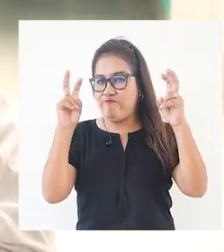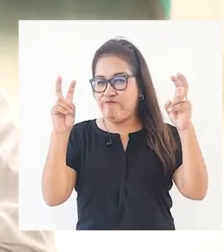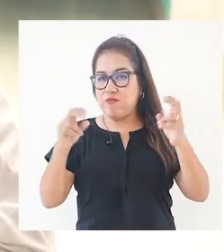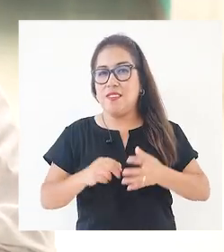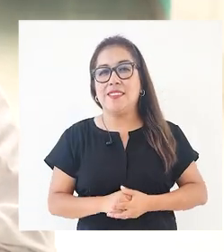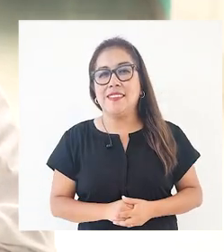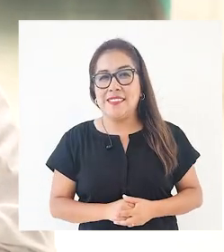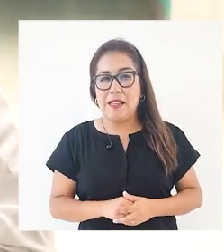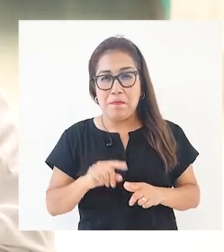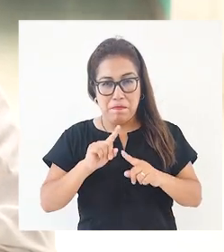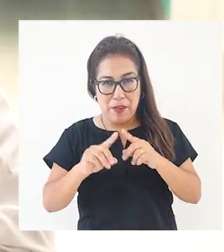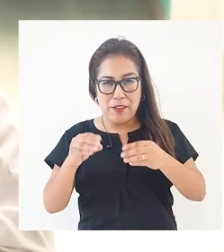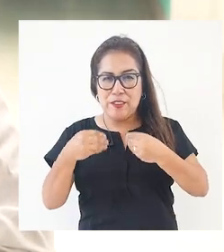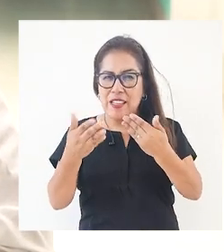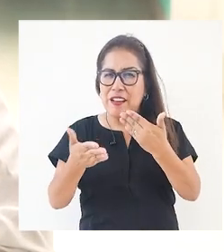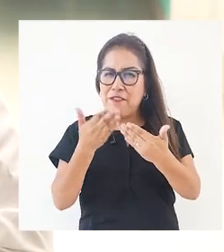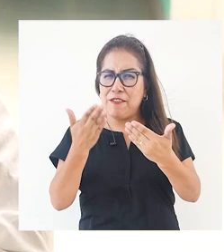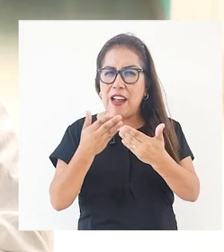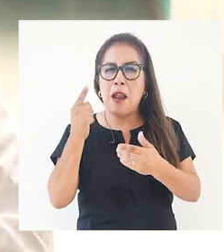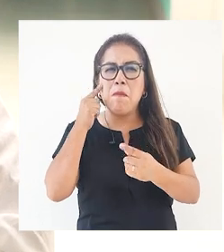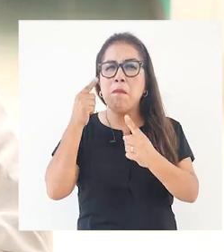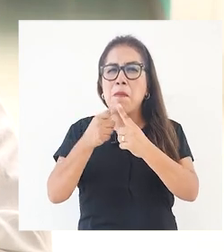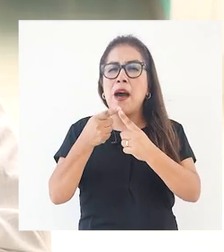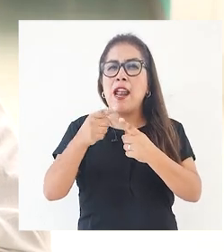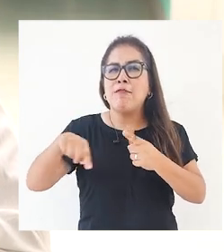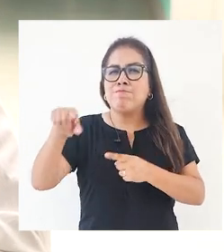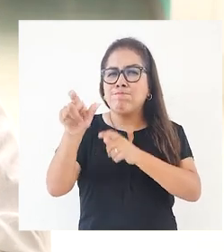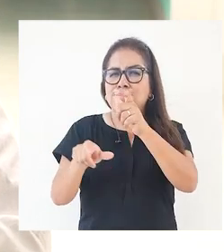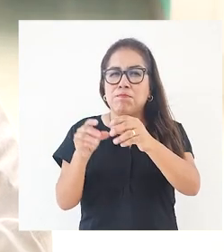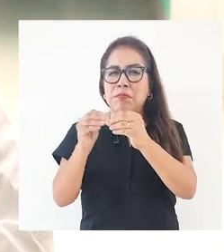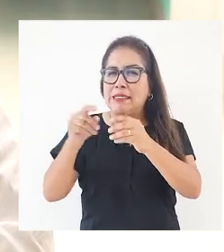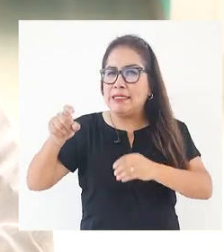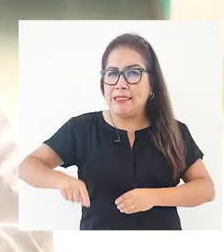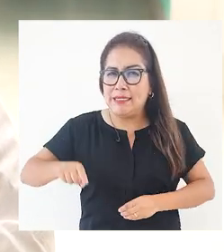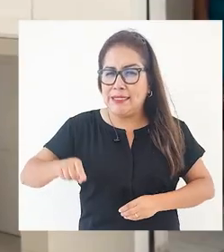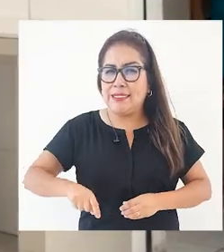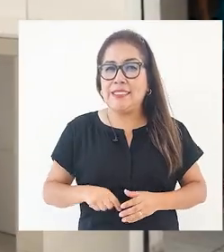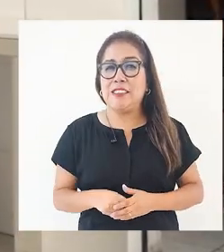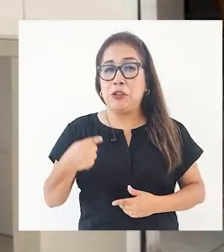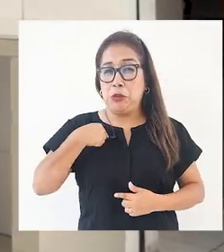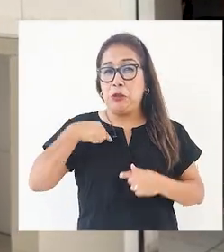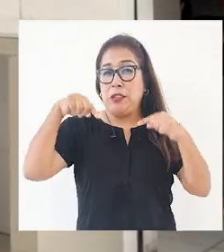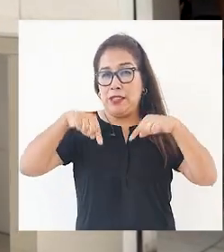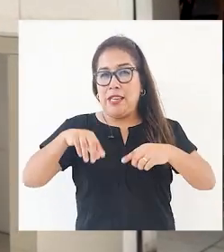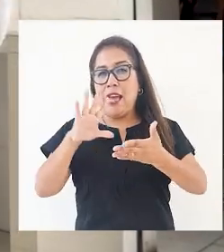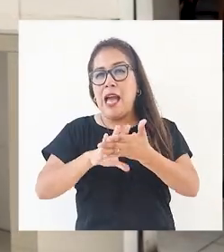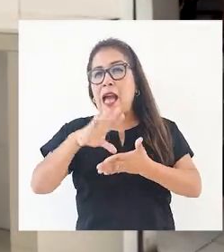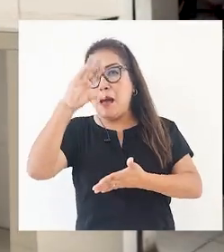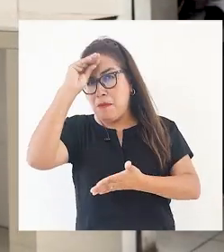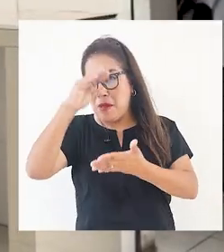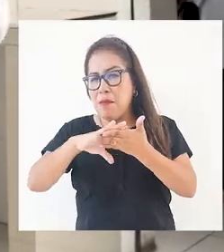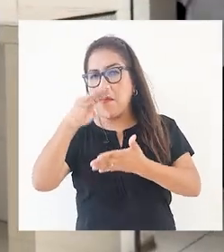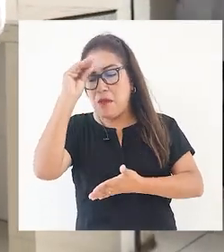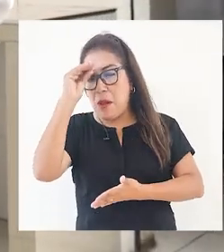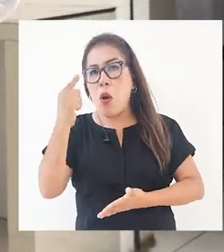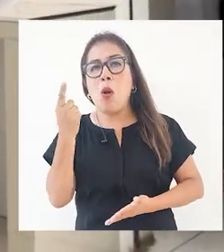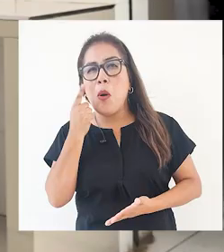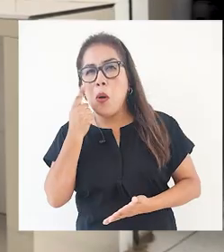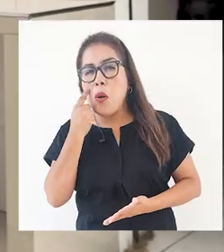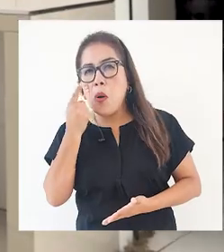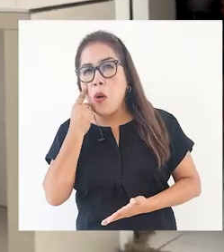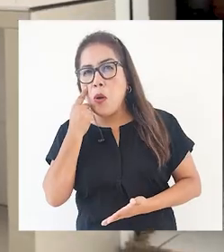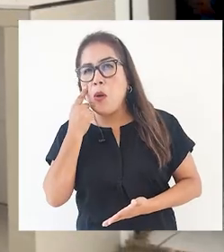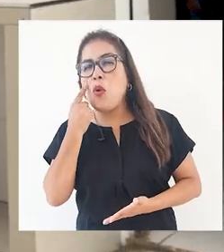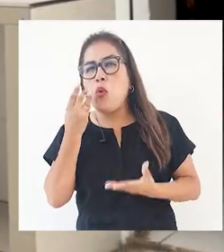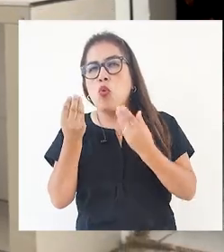pero daba facilidades a la gente que más necesitaba. Aquí aprendí y